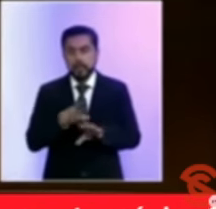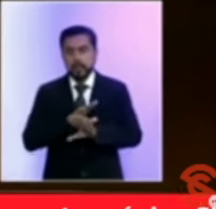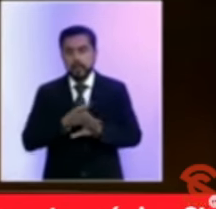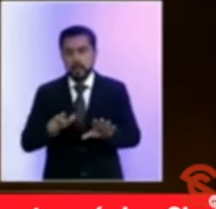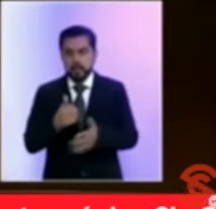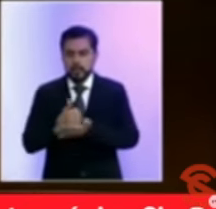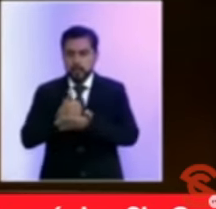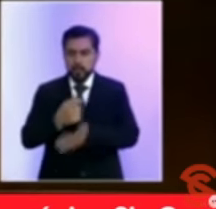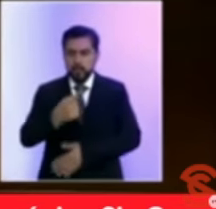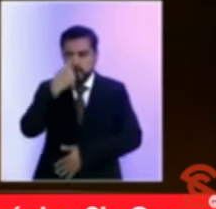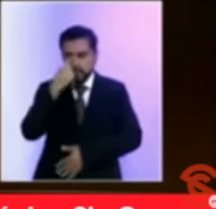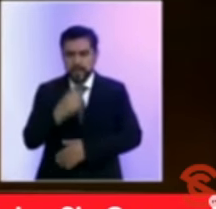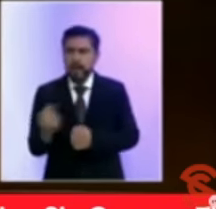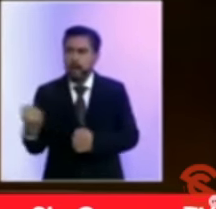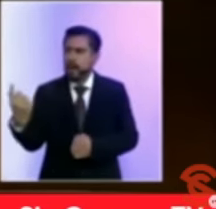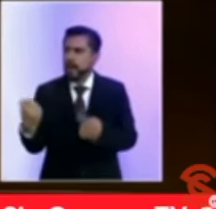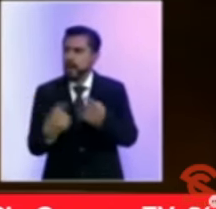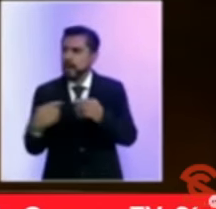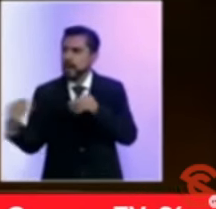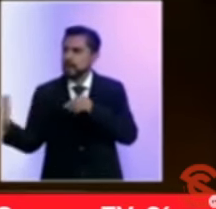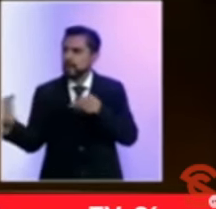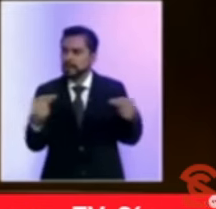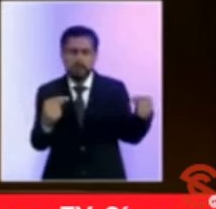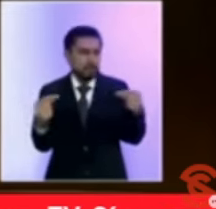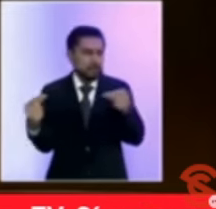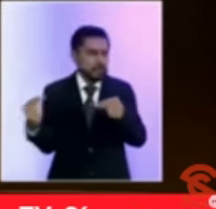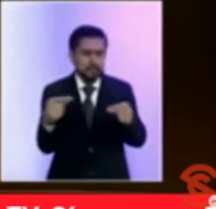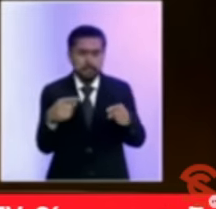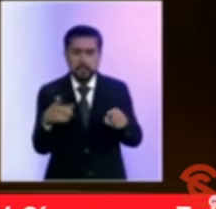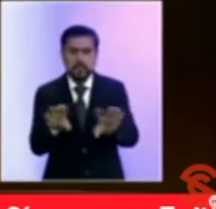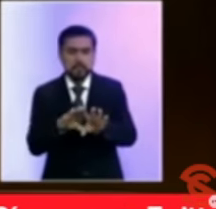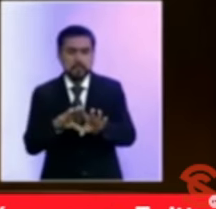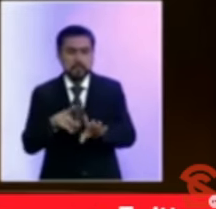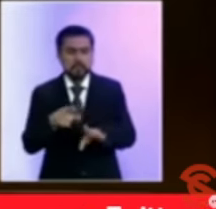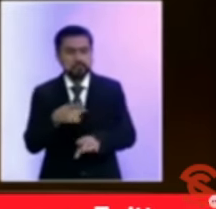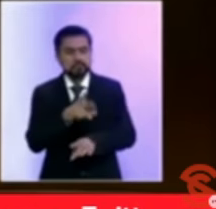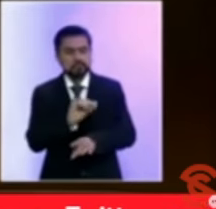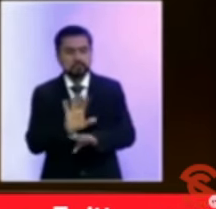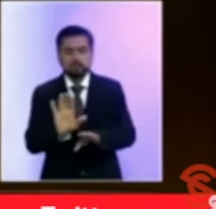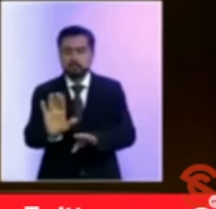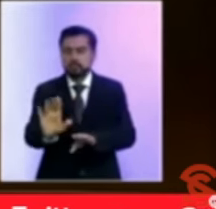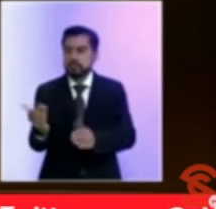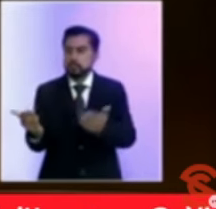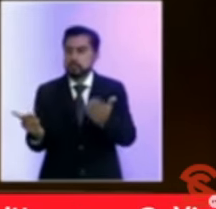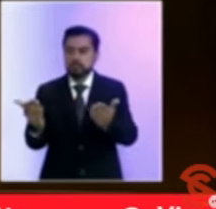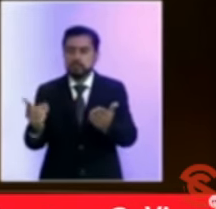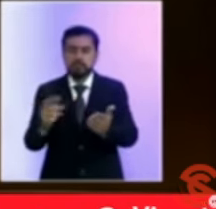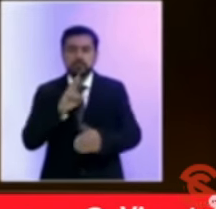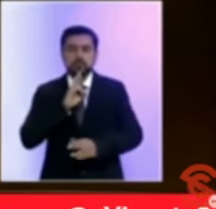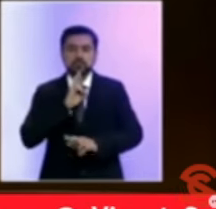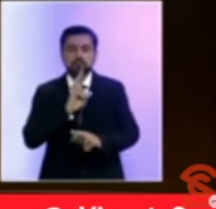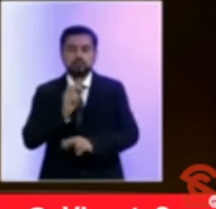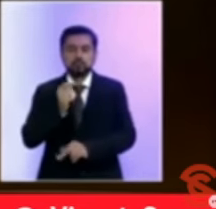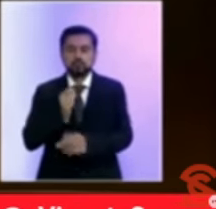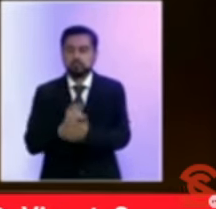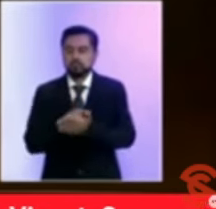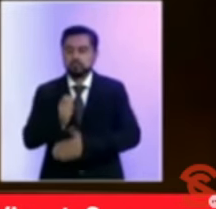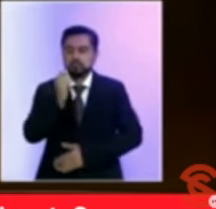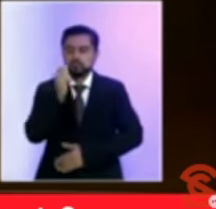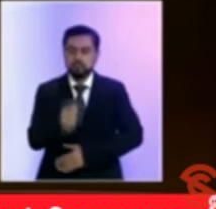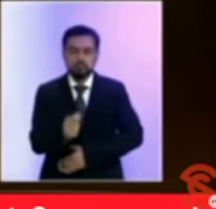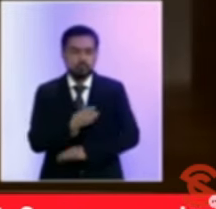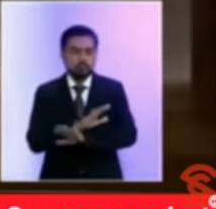las diferencias políticas en defensa del interés general México vivió un proceso